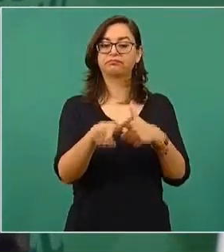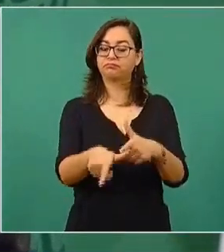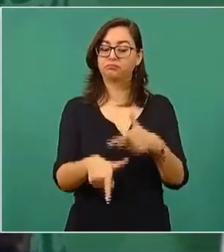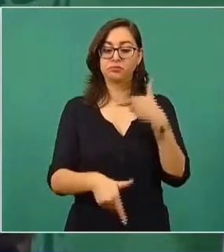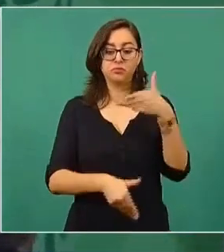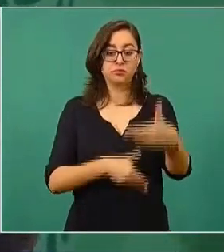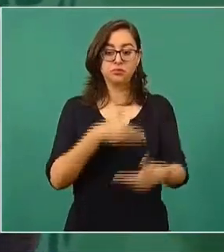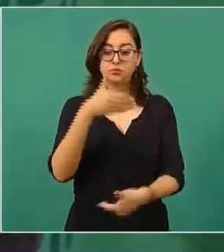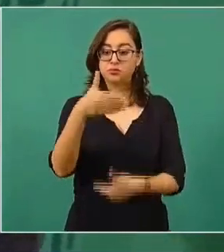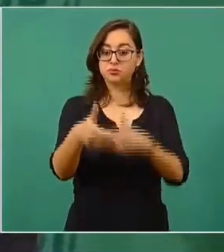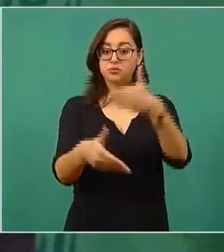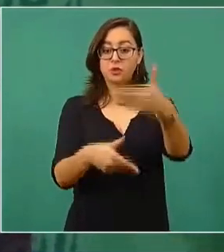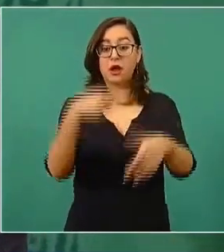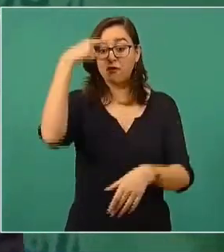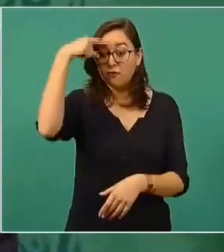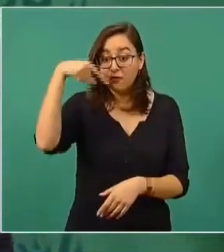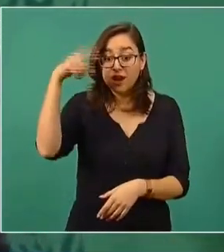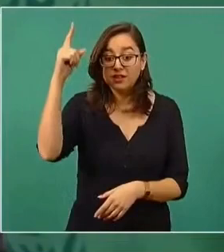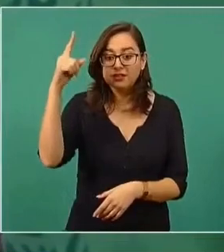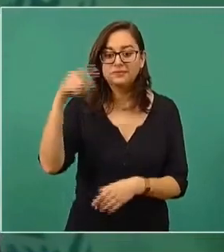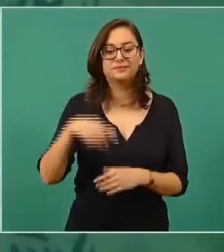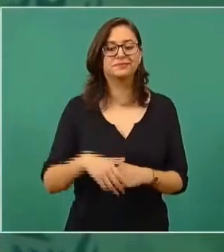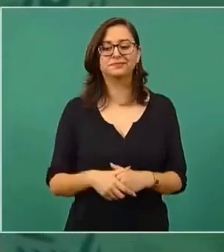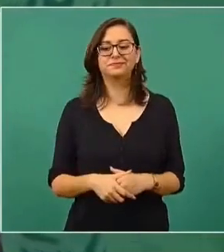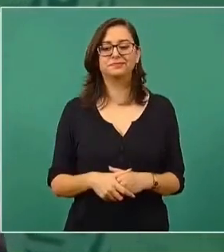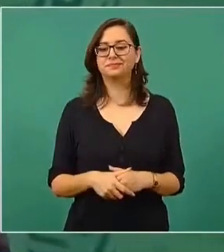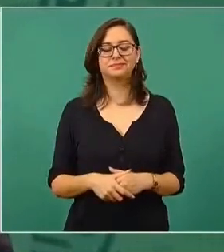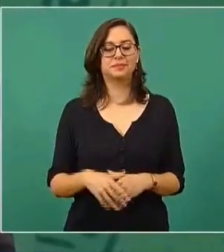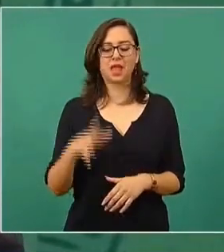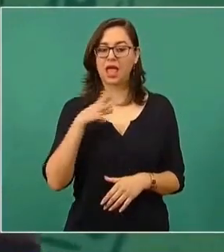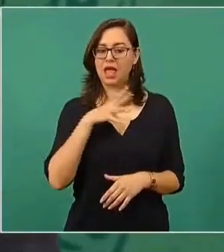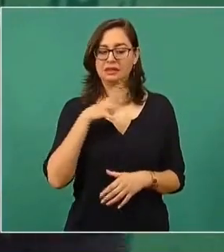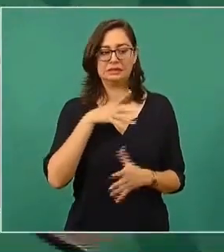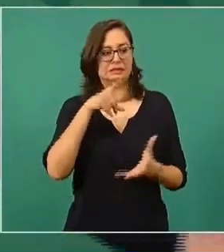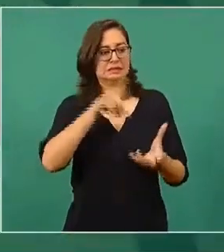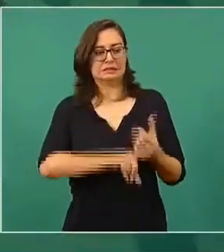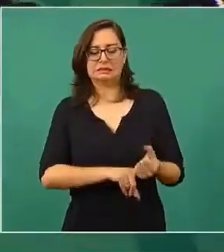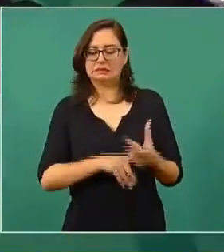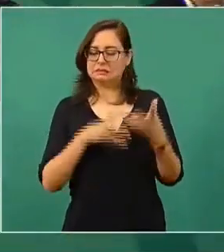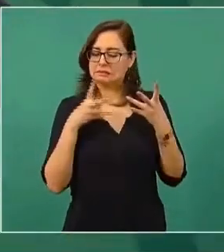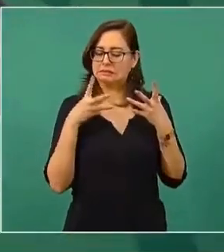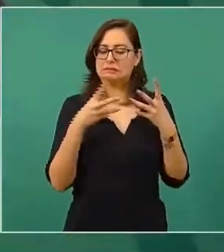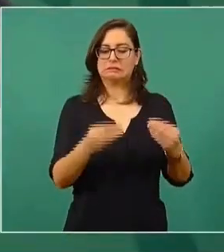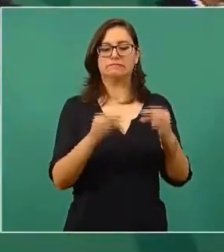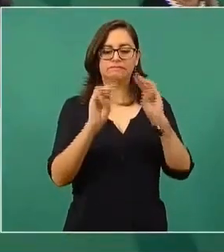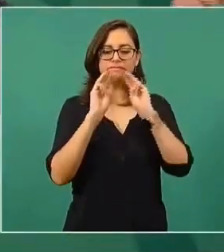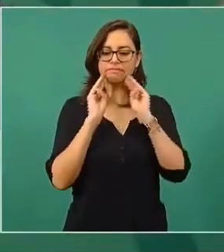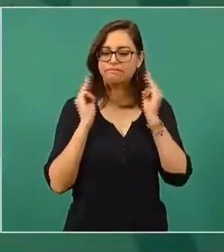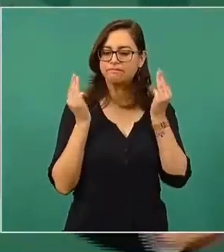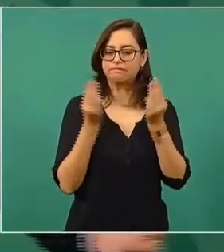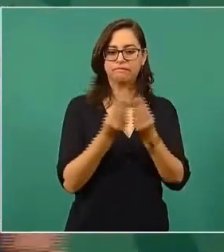no es fácil, hay muchos intereses creados, imagínense la mafia